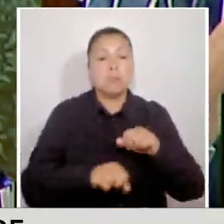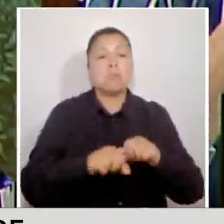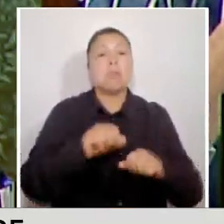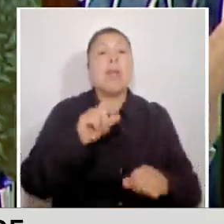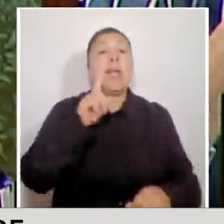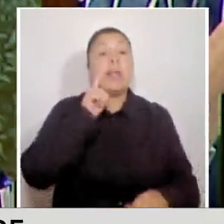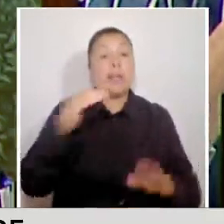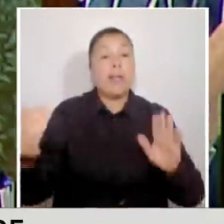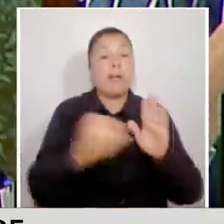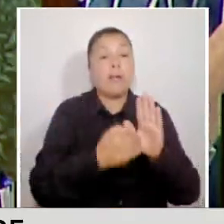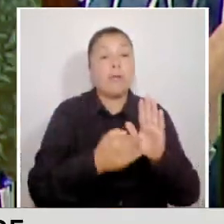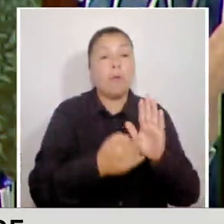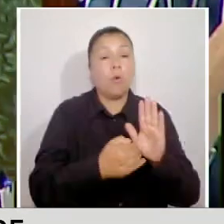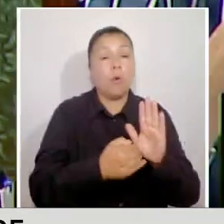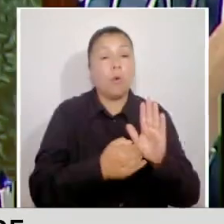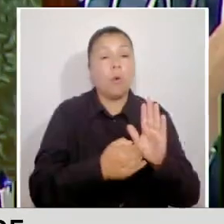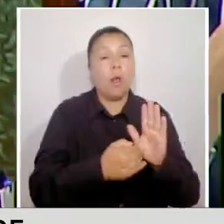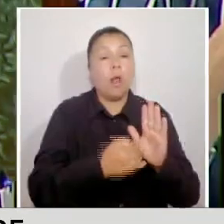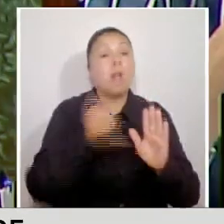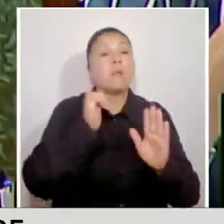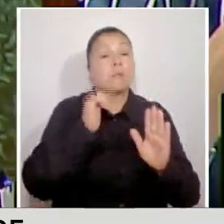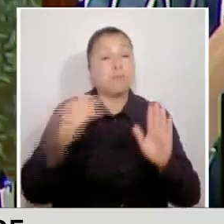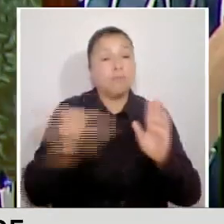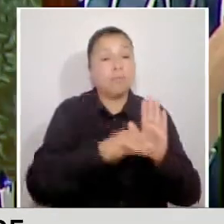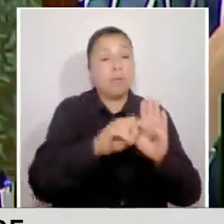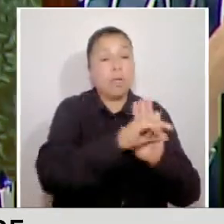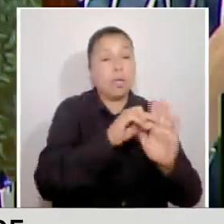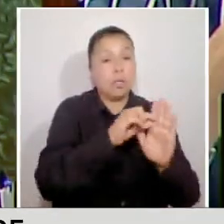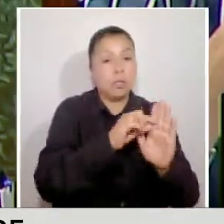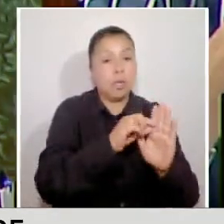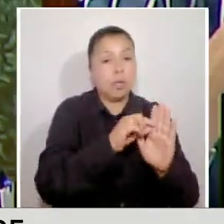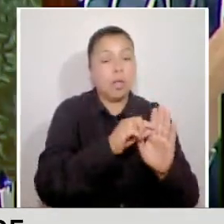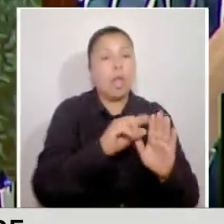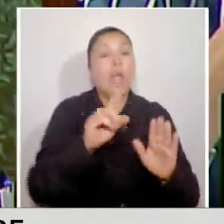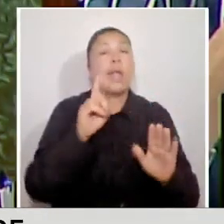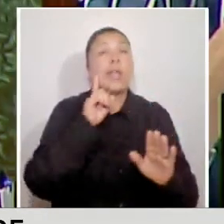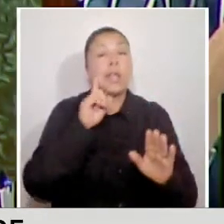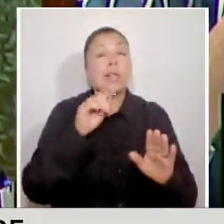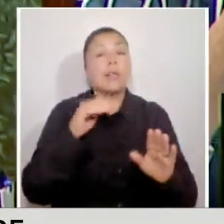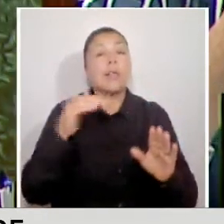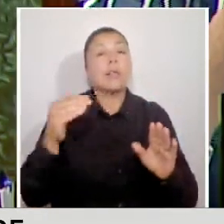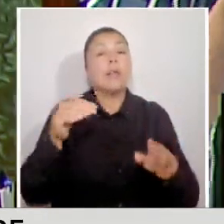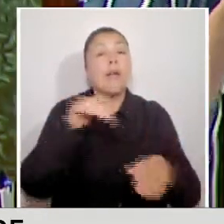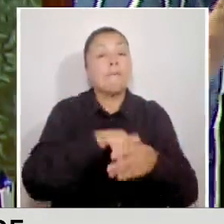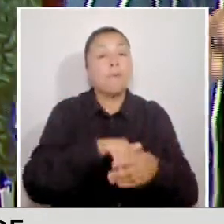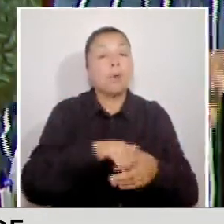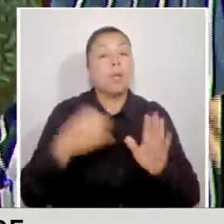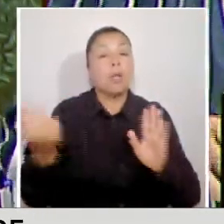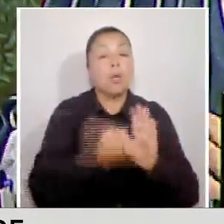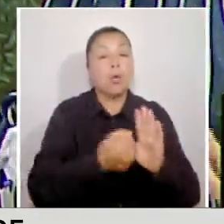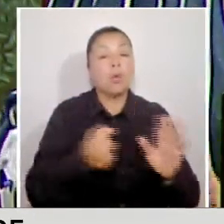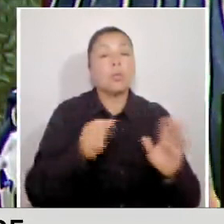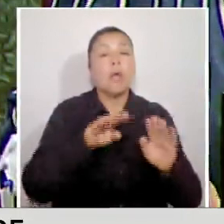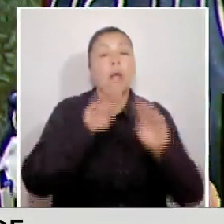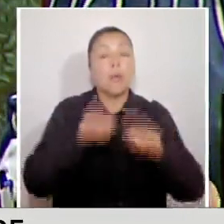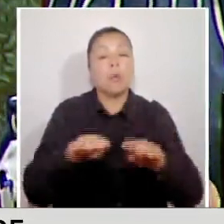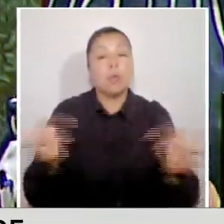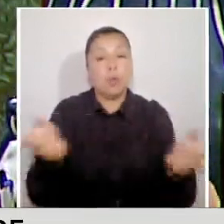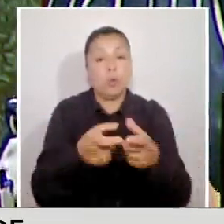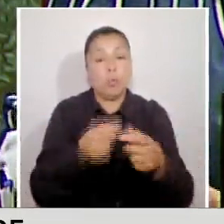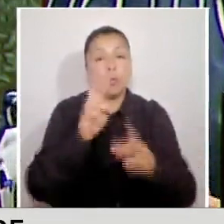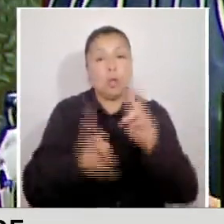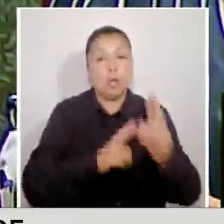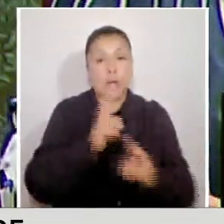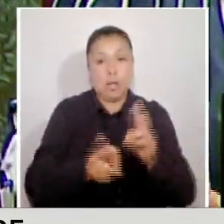favor lo hacen por la admisibilidad de la indicación quienes votan en contra lo hacen por apoyar la postura de la comisión en relación a su